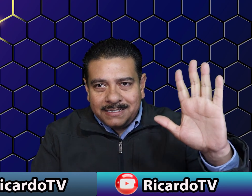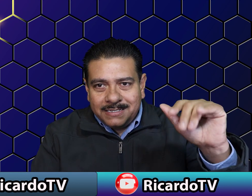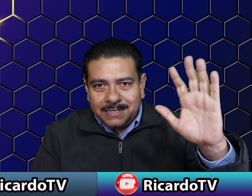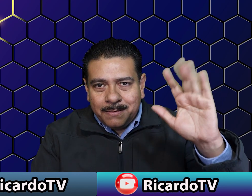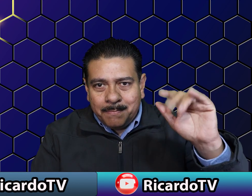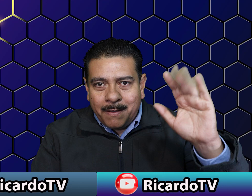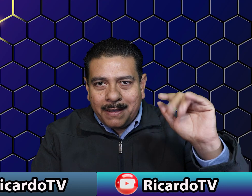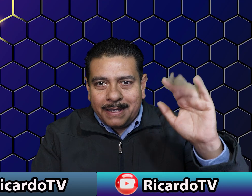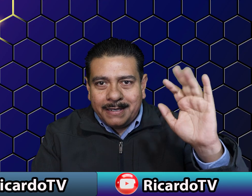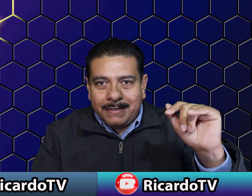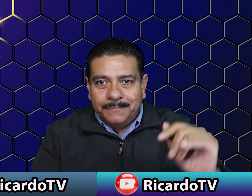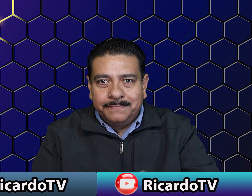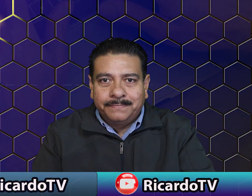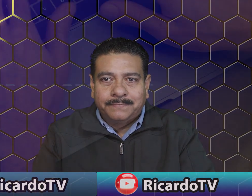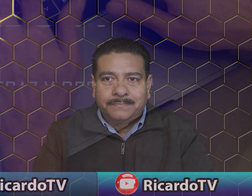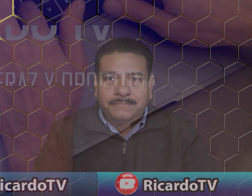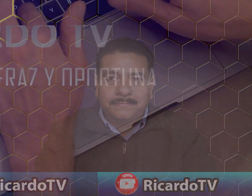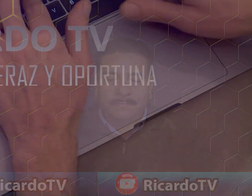de noticias Bye